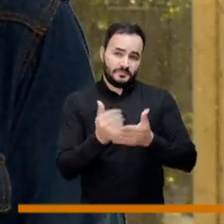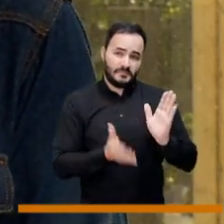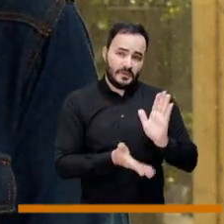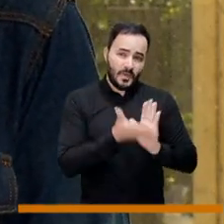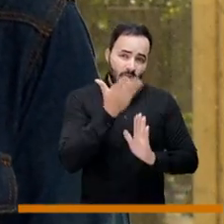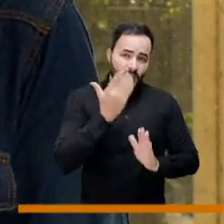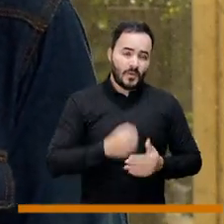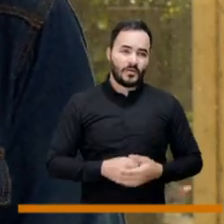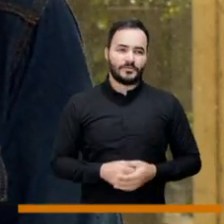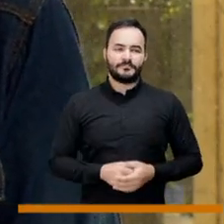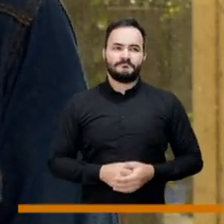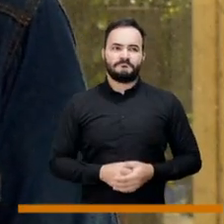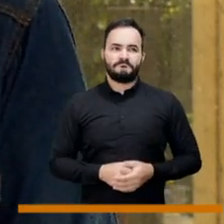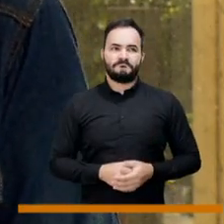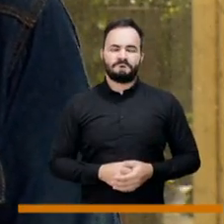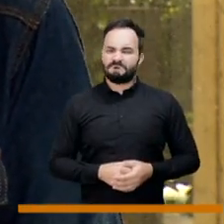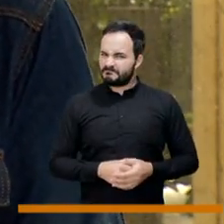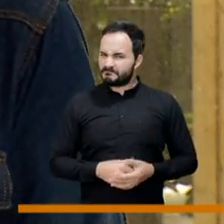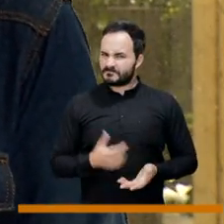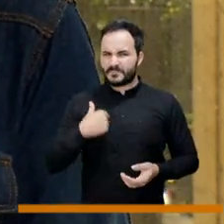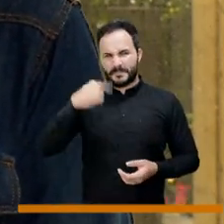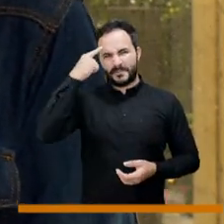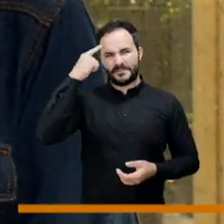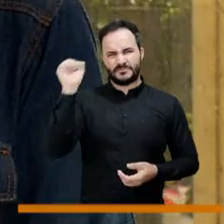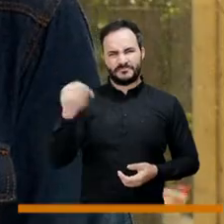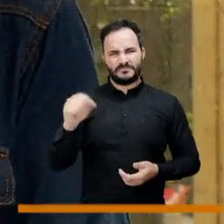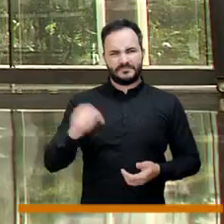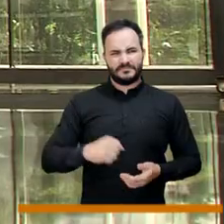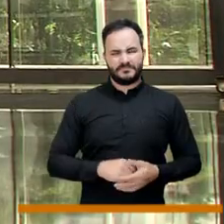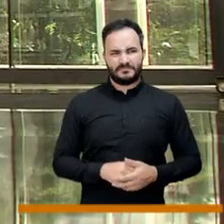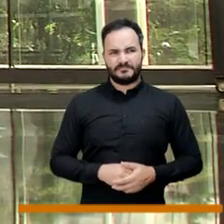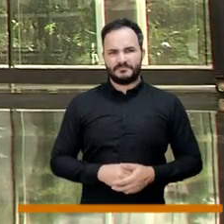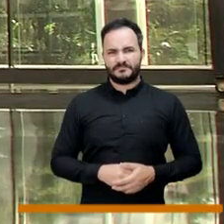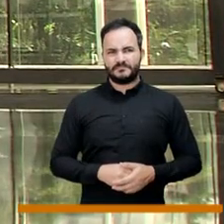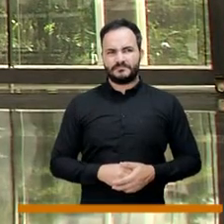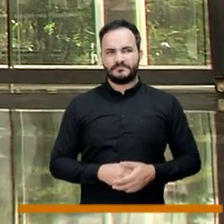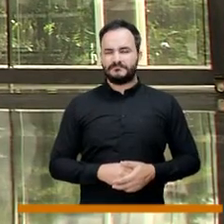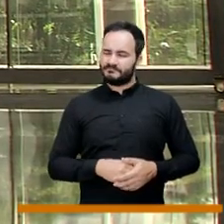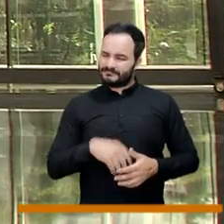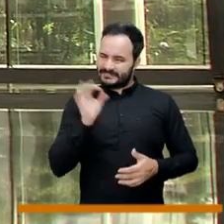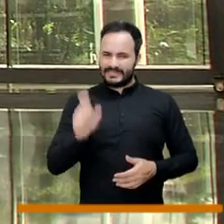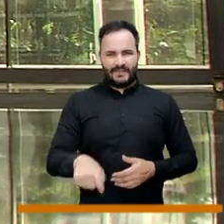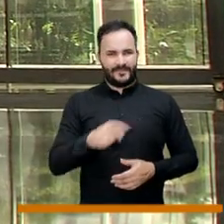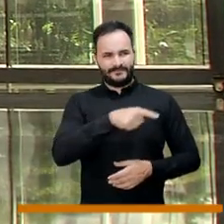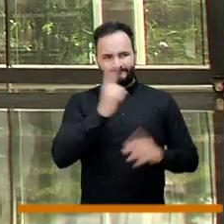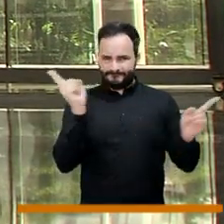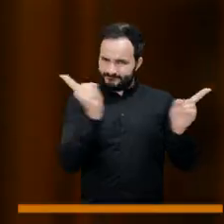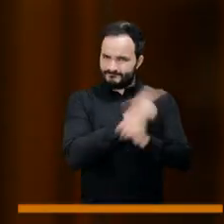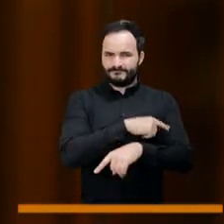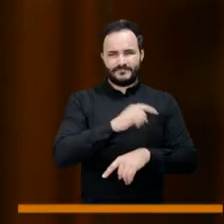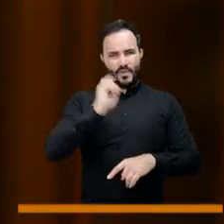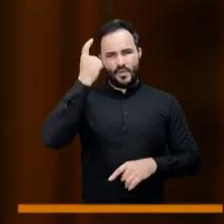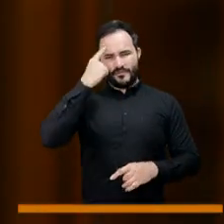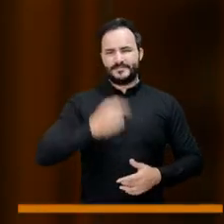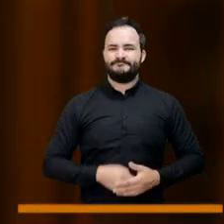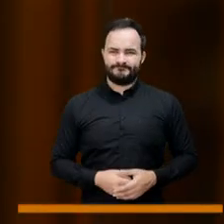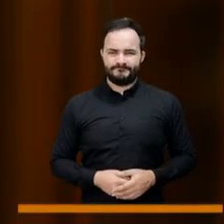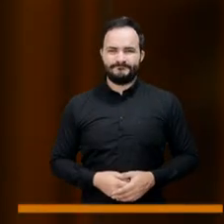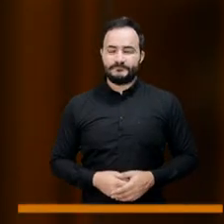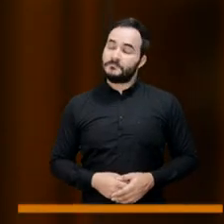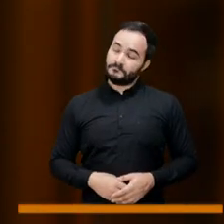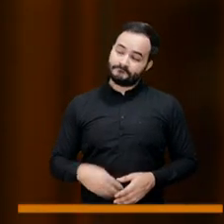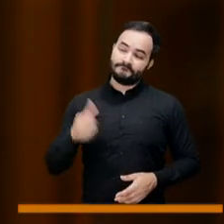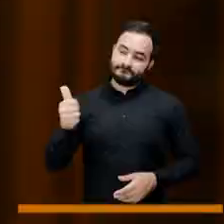más la economía y que cambie un poco más, que de total que cambie el gobierno venezolano. Pues